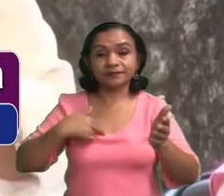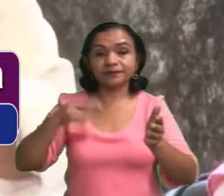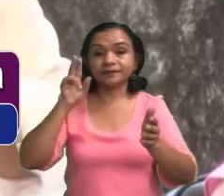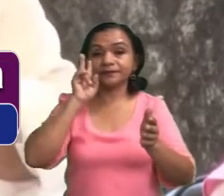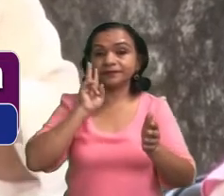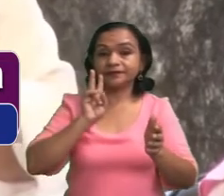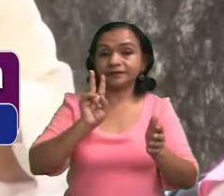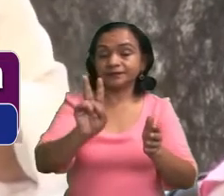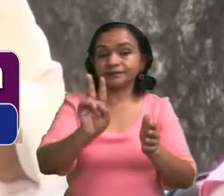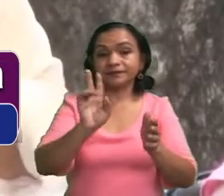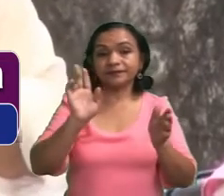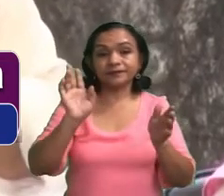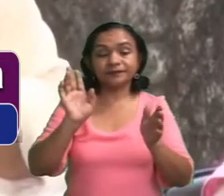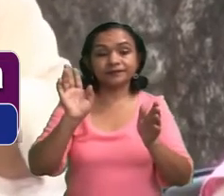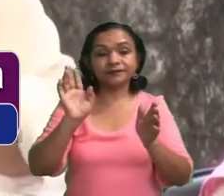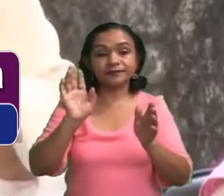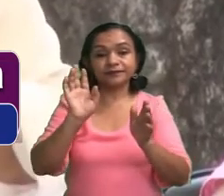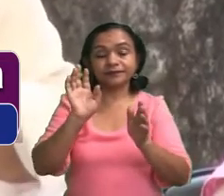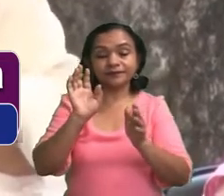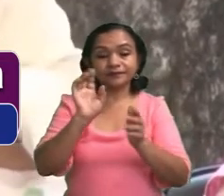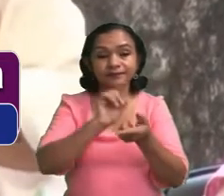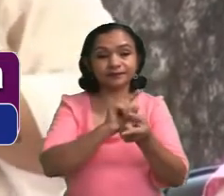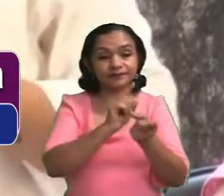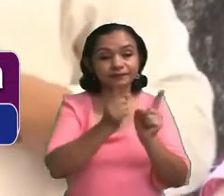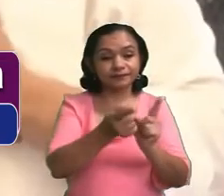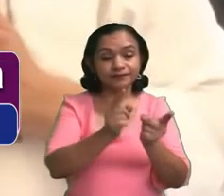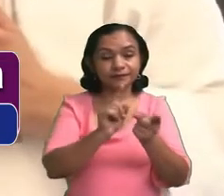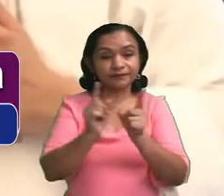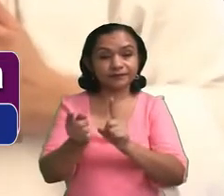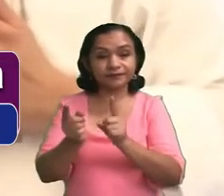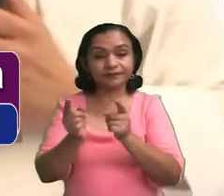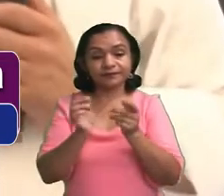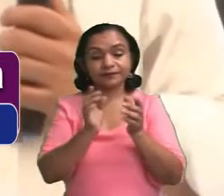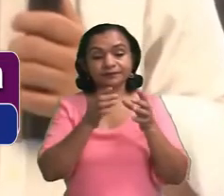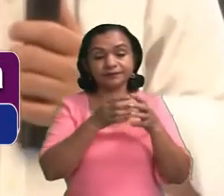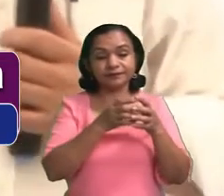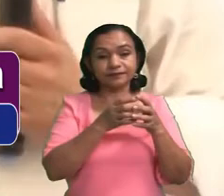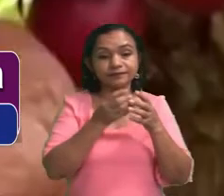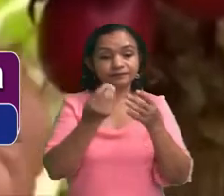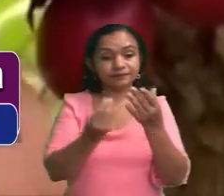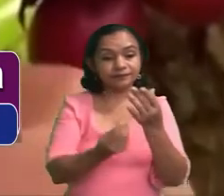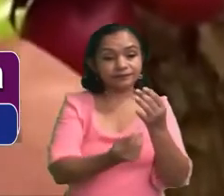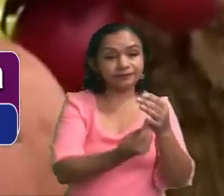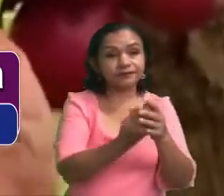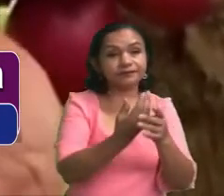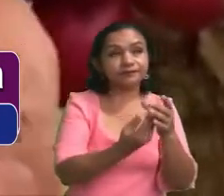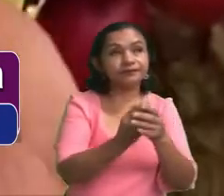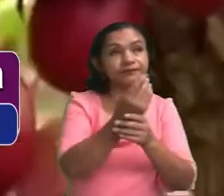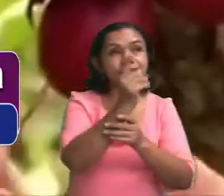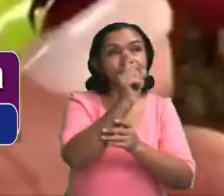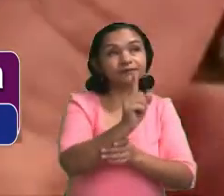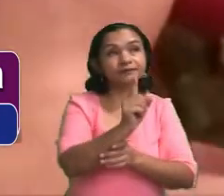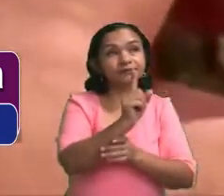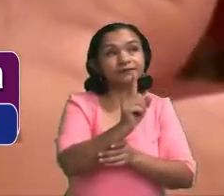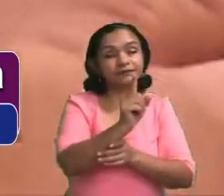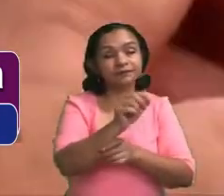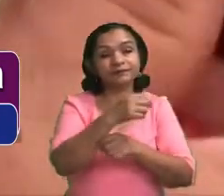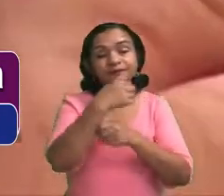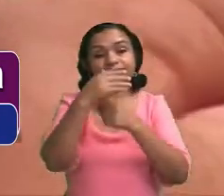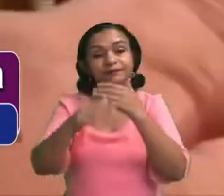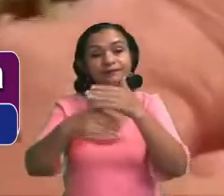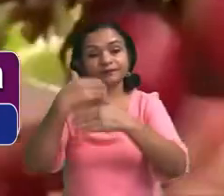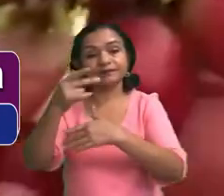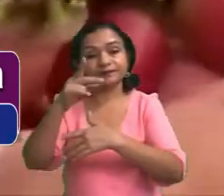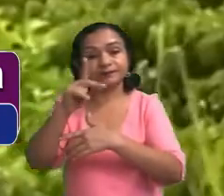de cada ciclo, en este caso el ciclo de agrícola de primera, el ciclo agrícola de postrera